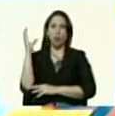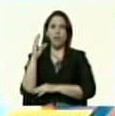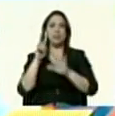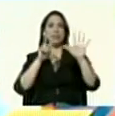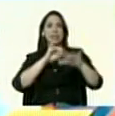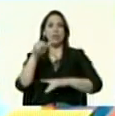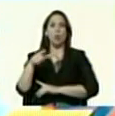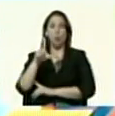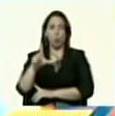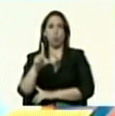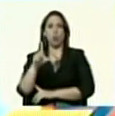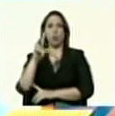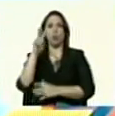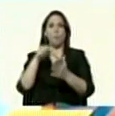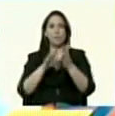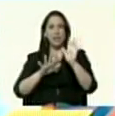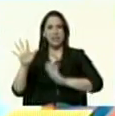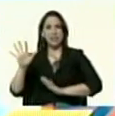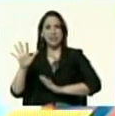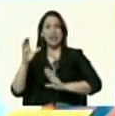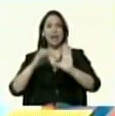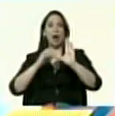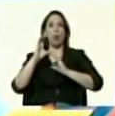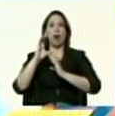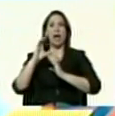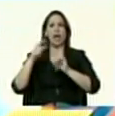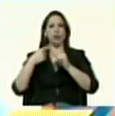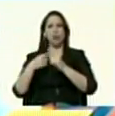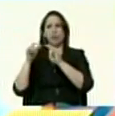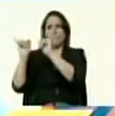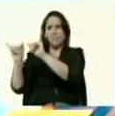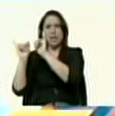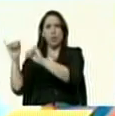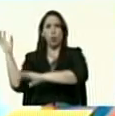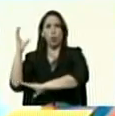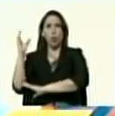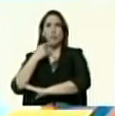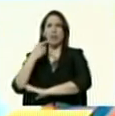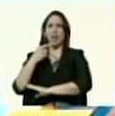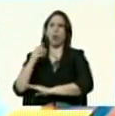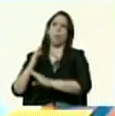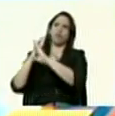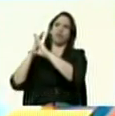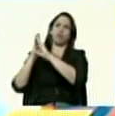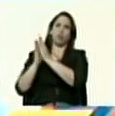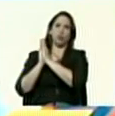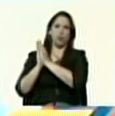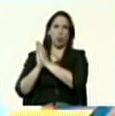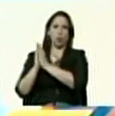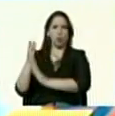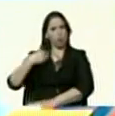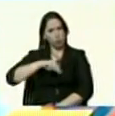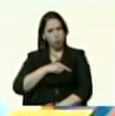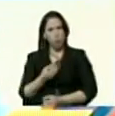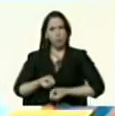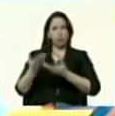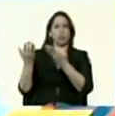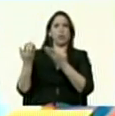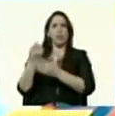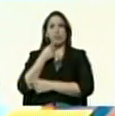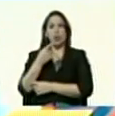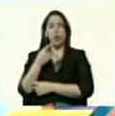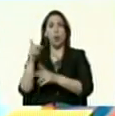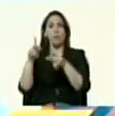en el Cauca. Y ellos mismos fueron los que sacaron el escándalo y dijeron, un momento, Duque, esa la sacamos nosotros. Dijo el diario El